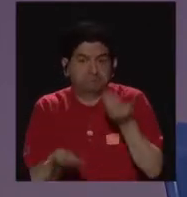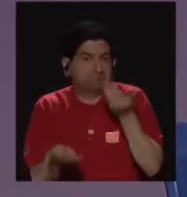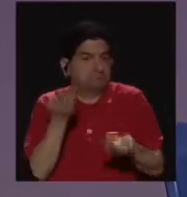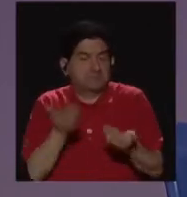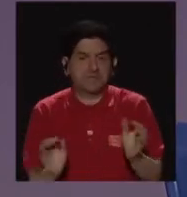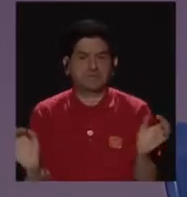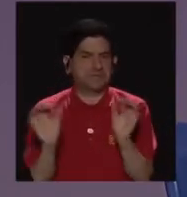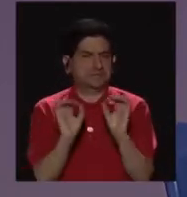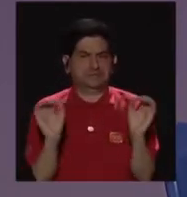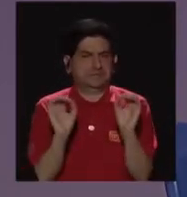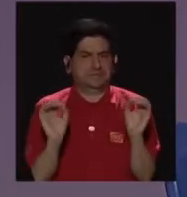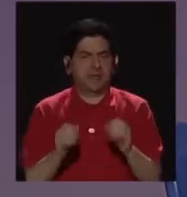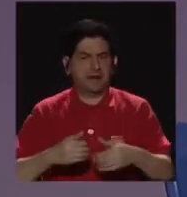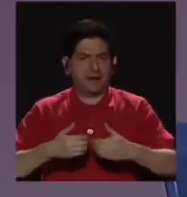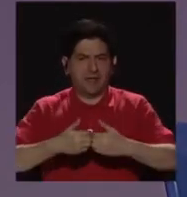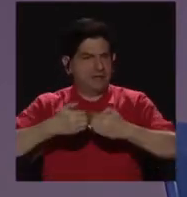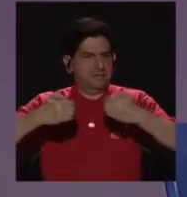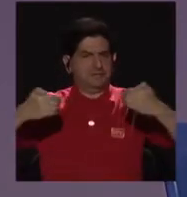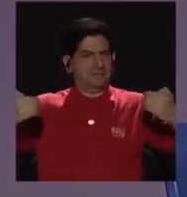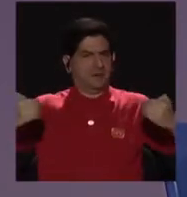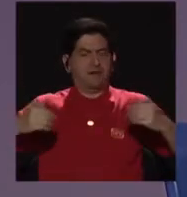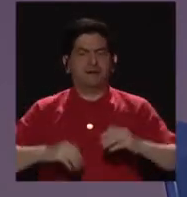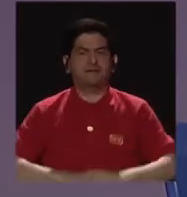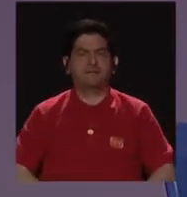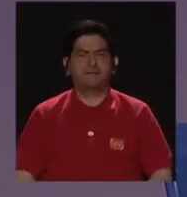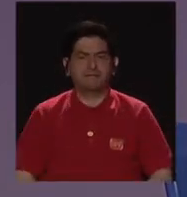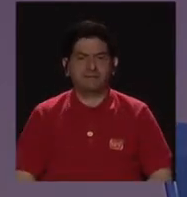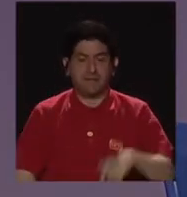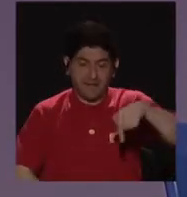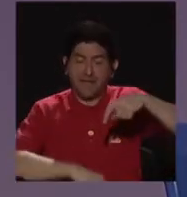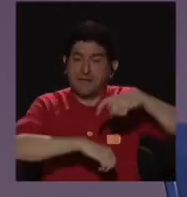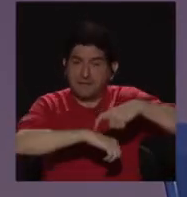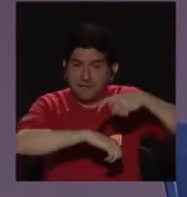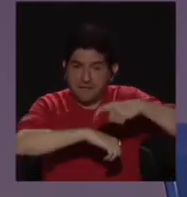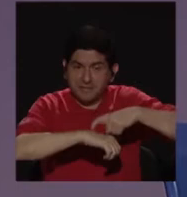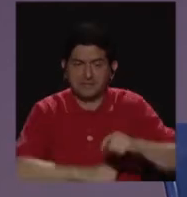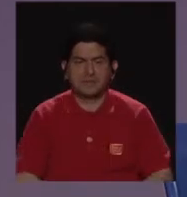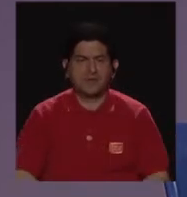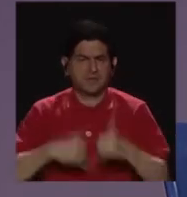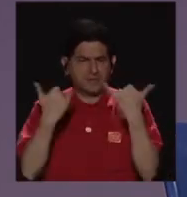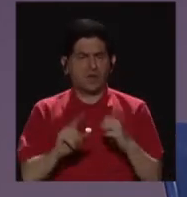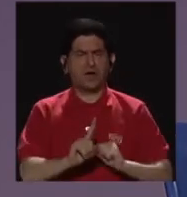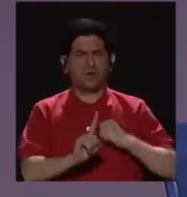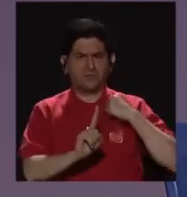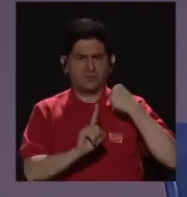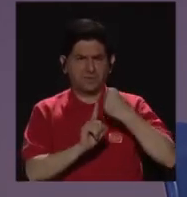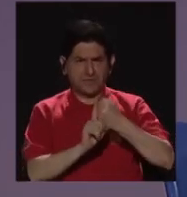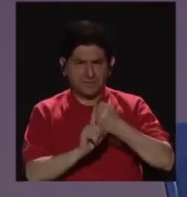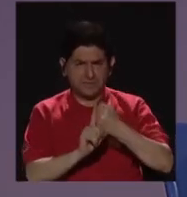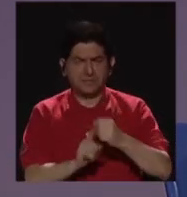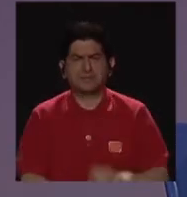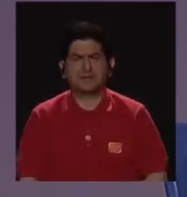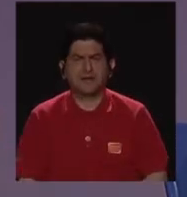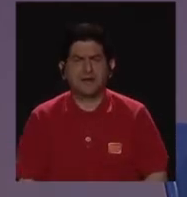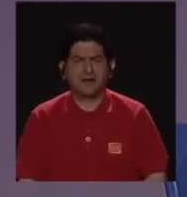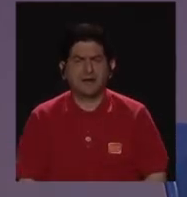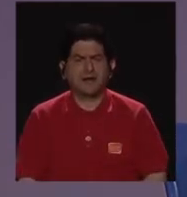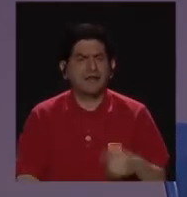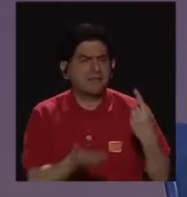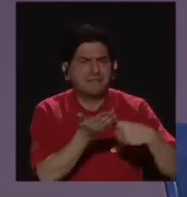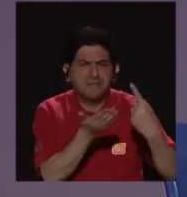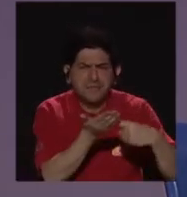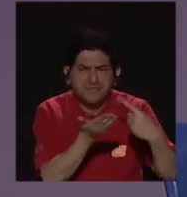están del todo separadas y que en este momento como está planteada la